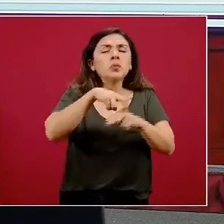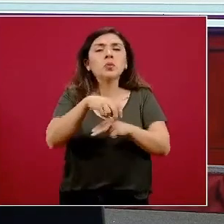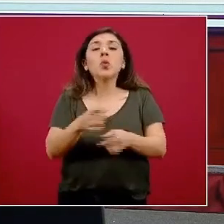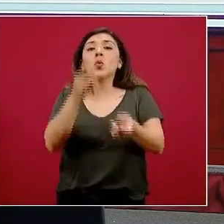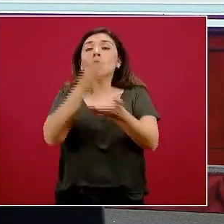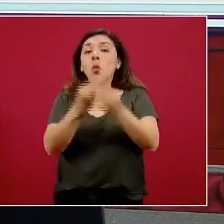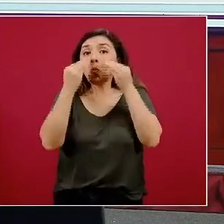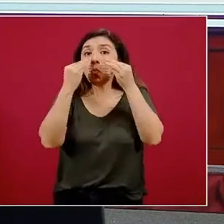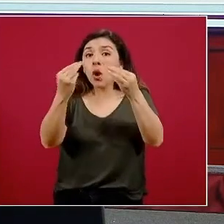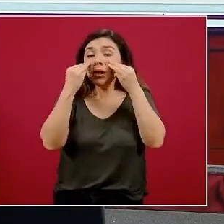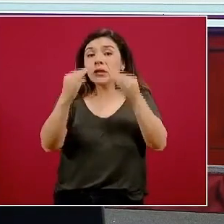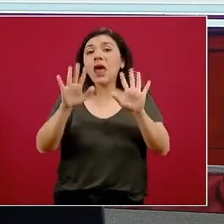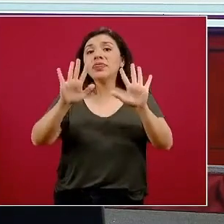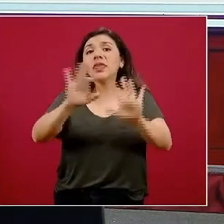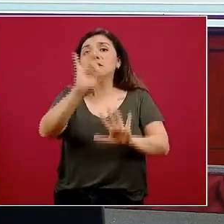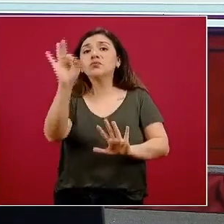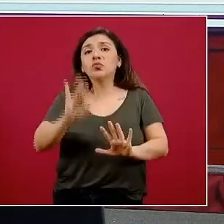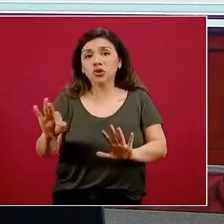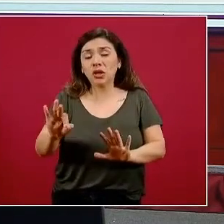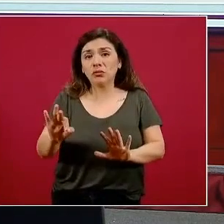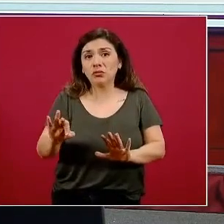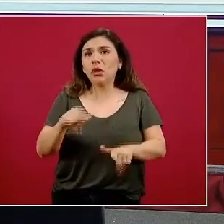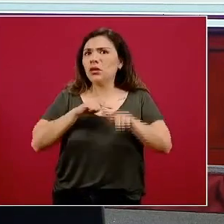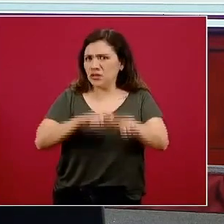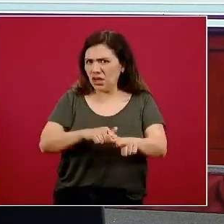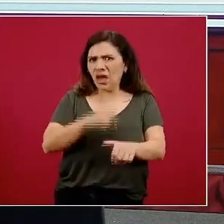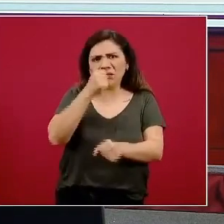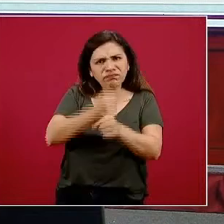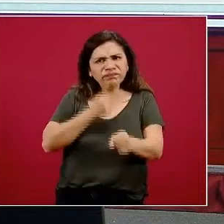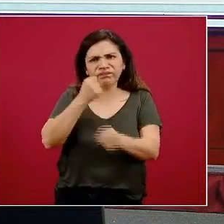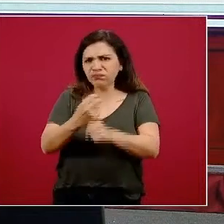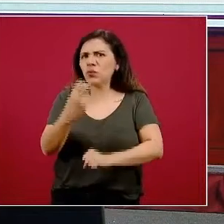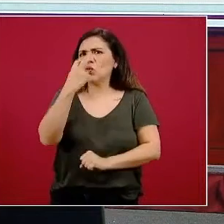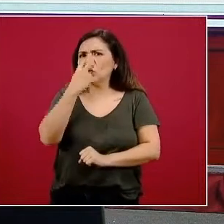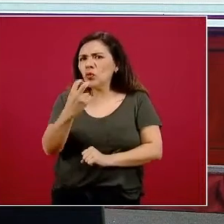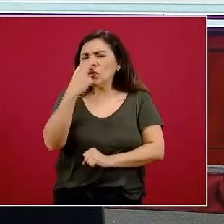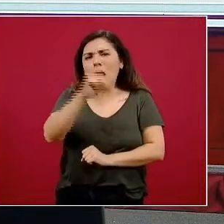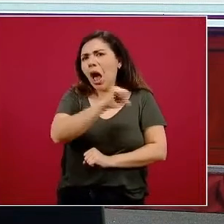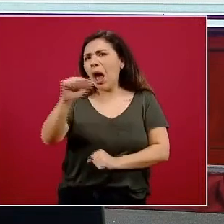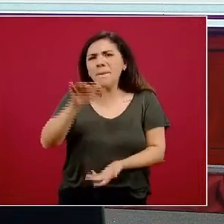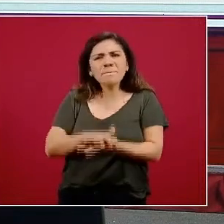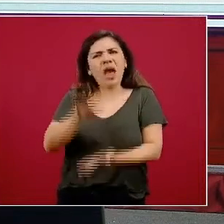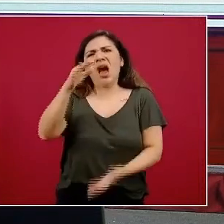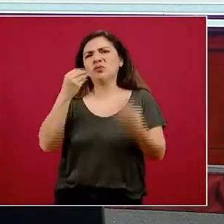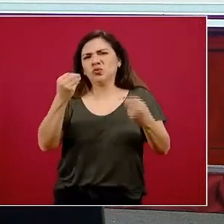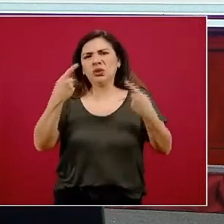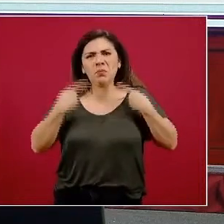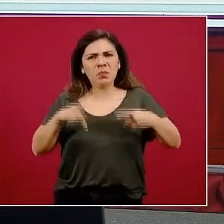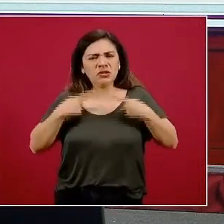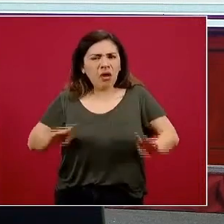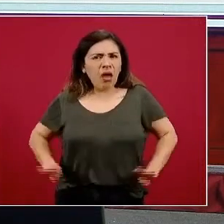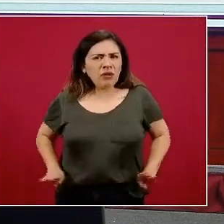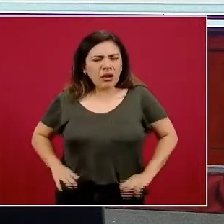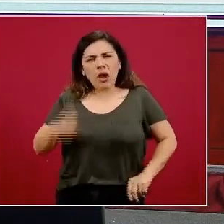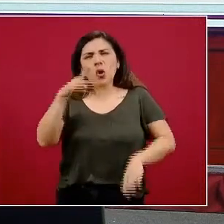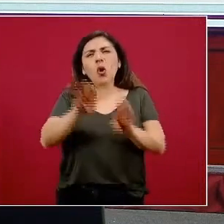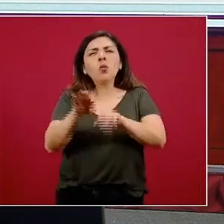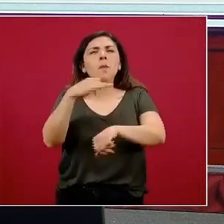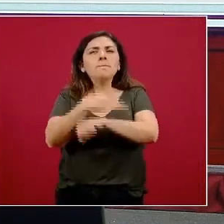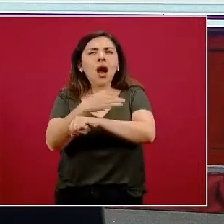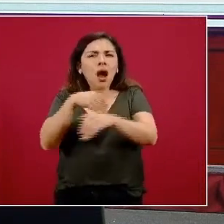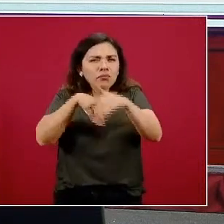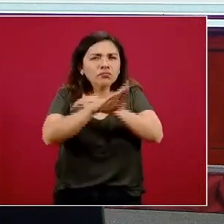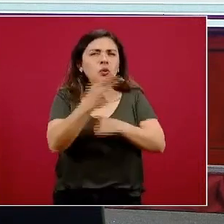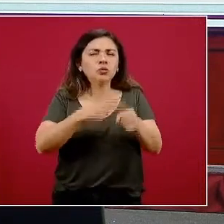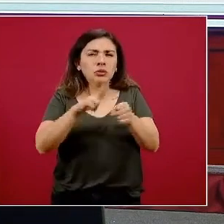10%. Las unidades han estado muestreando a muchas más personas que tienen esta característica de ambulatoria.